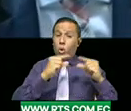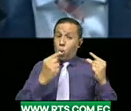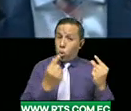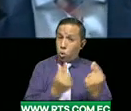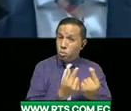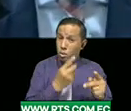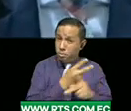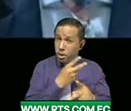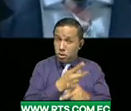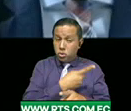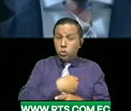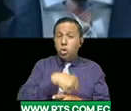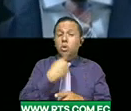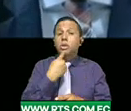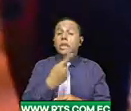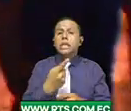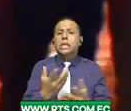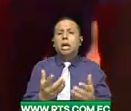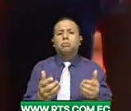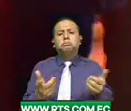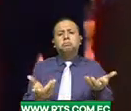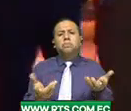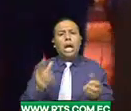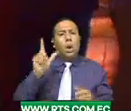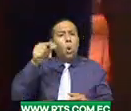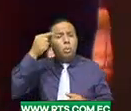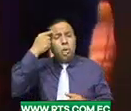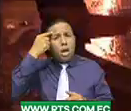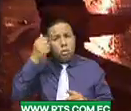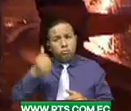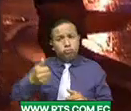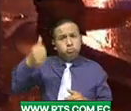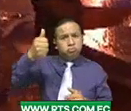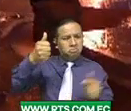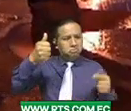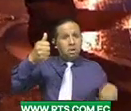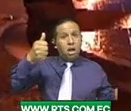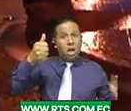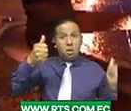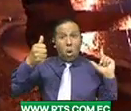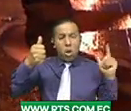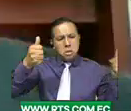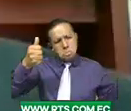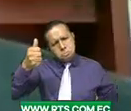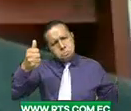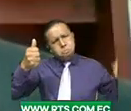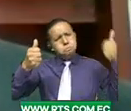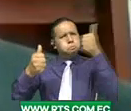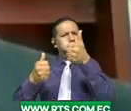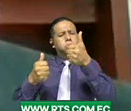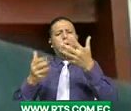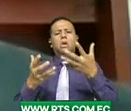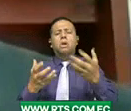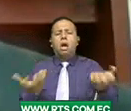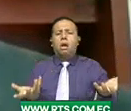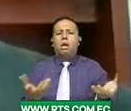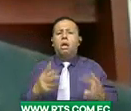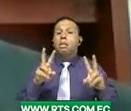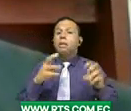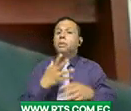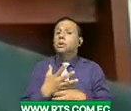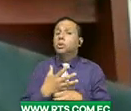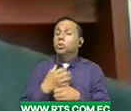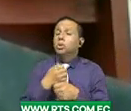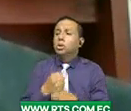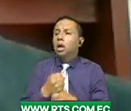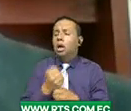es sustituir las tareas del Estado. Tienen injerencia en lo que sería la seguridad, sobre todo.